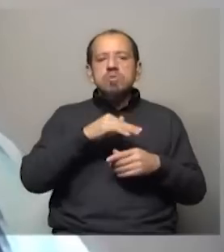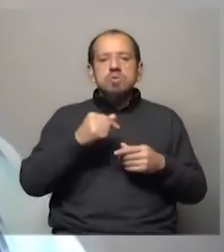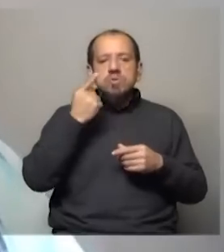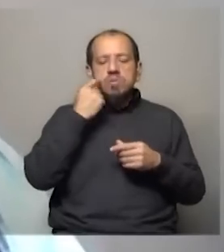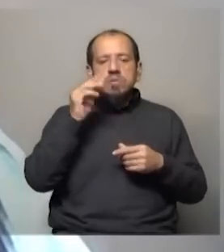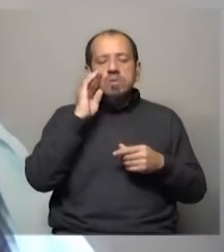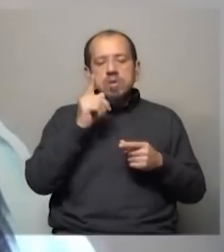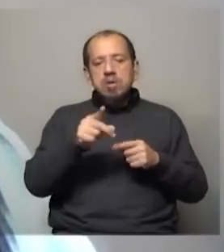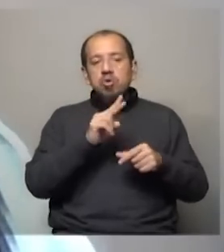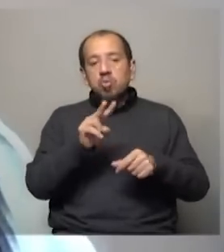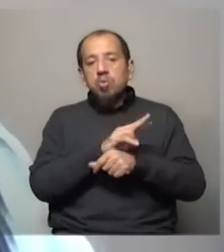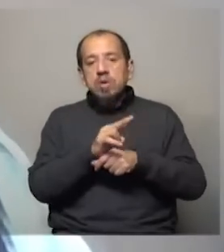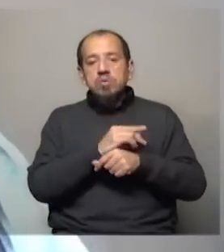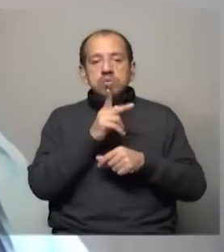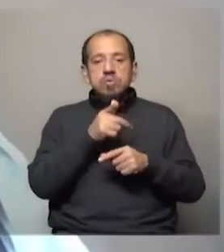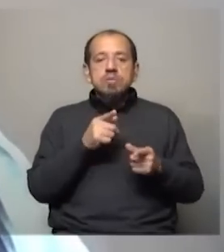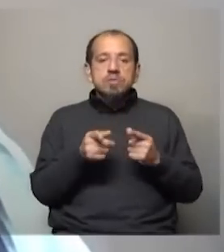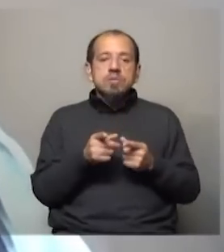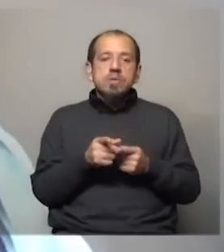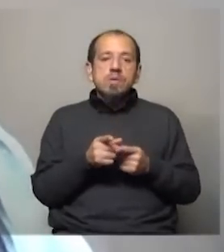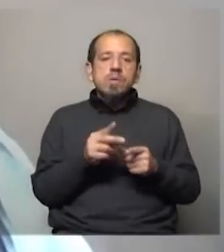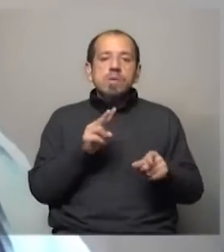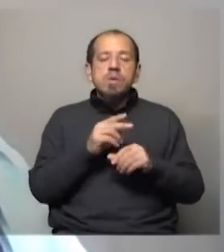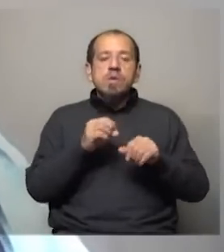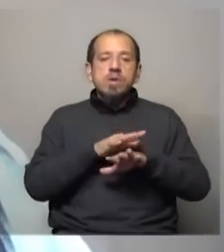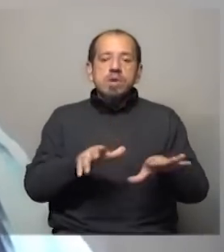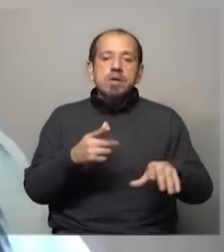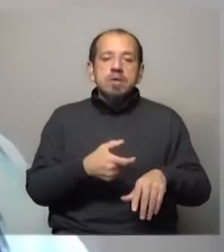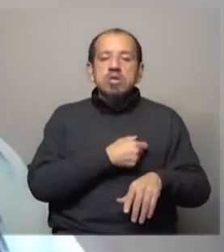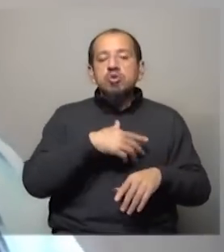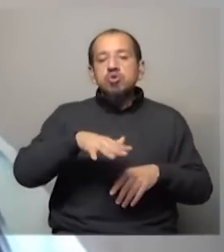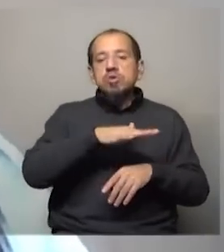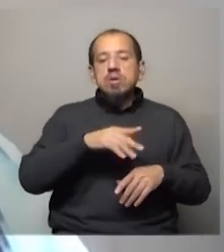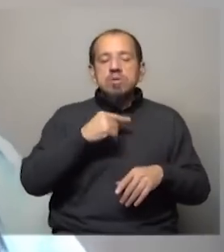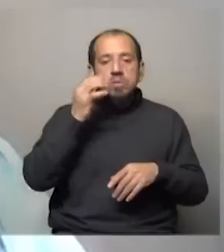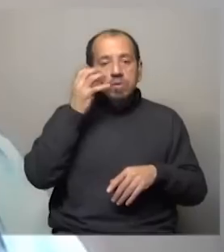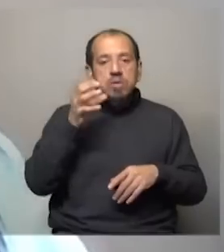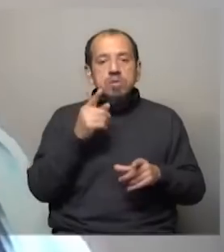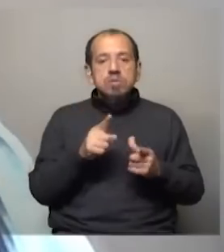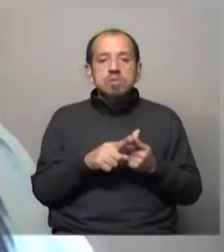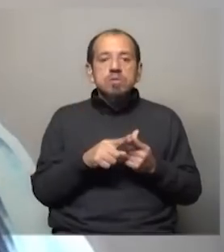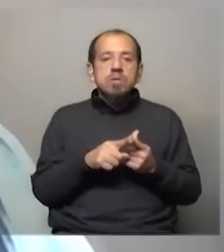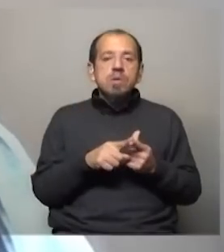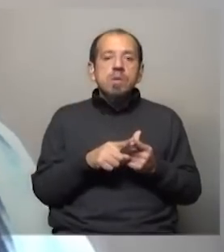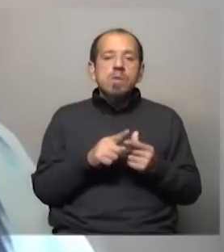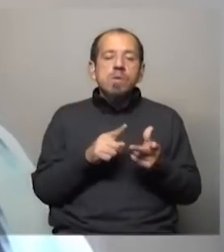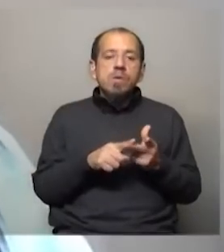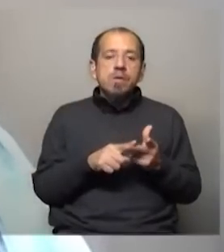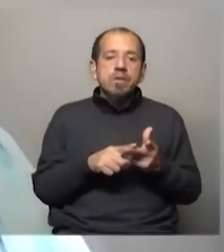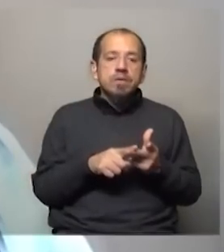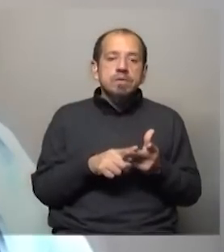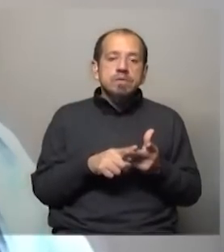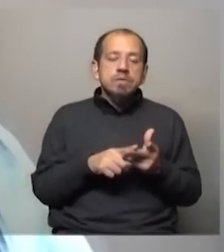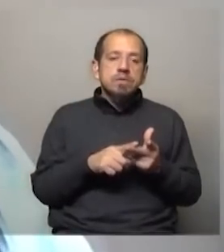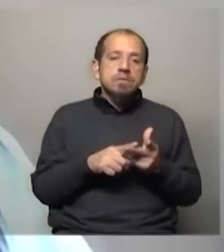controlan a sus hijos de que van a controlarla a controlar las redes sociales de que las redes sociales son muy peligrosas y demás todo esto son